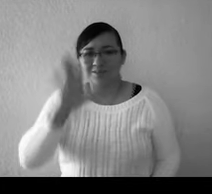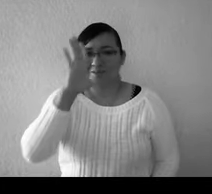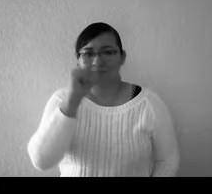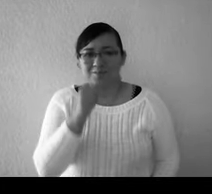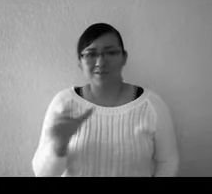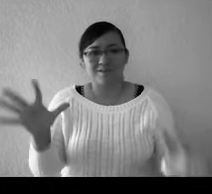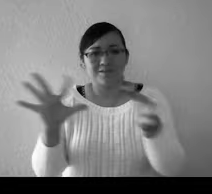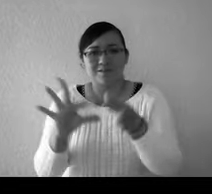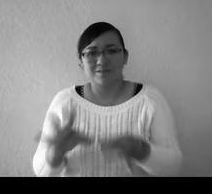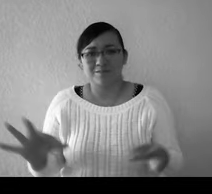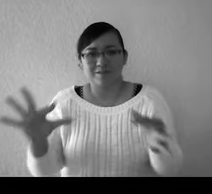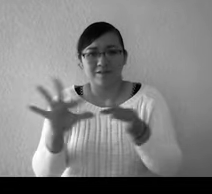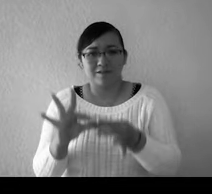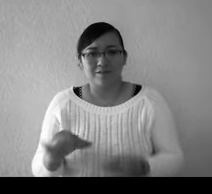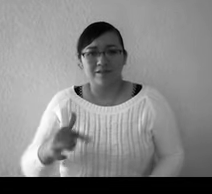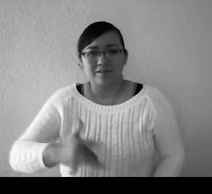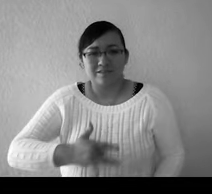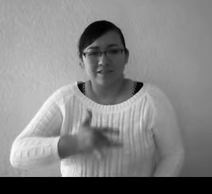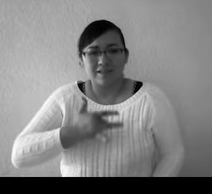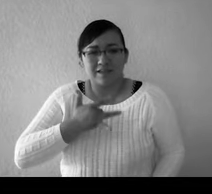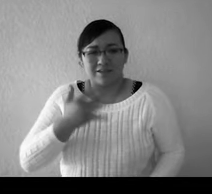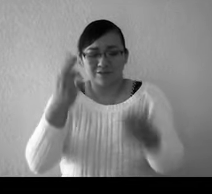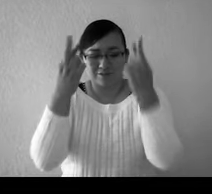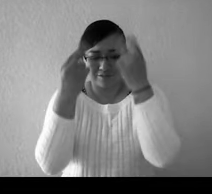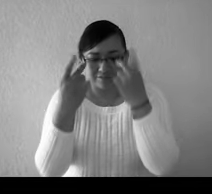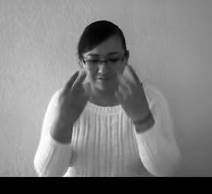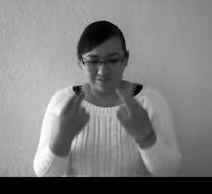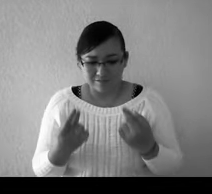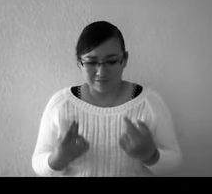Me miro, me quiebra cada instante, no sé.